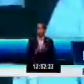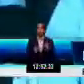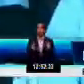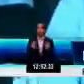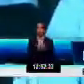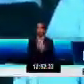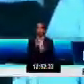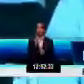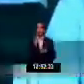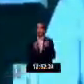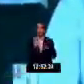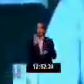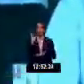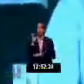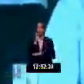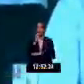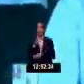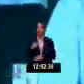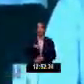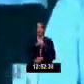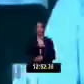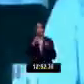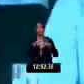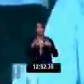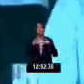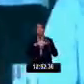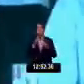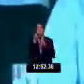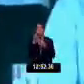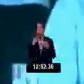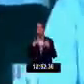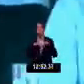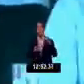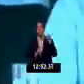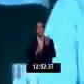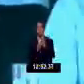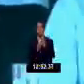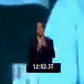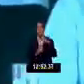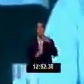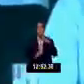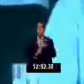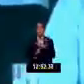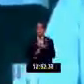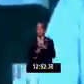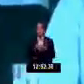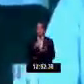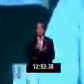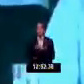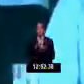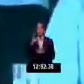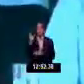solidarizamos fundamentalmente con su pueblo. E informamos que continuamos apoyando el proceso de paz